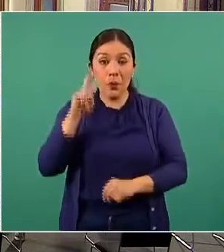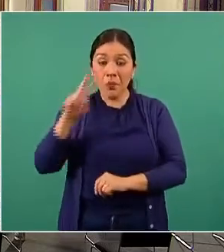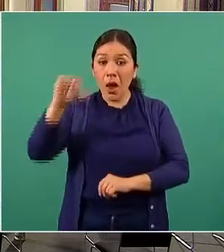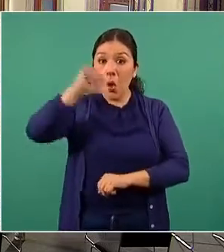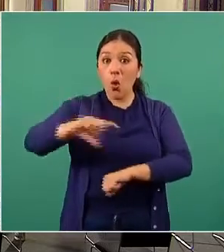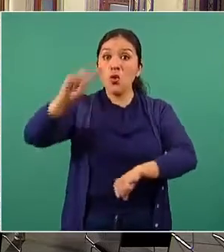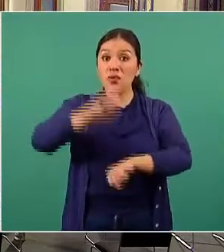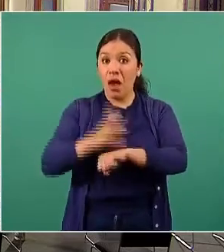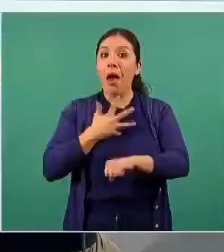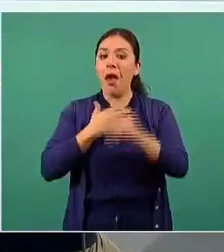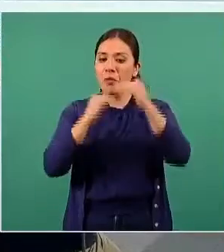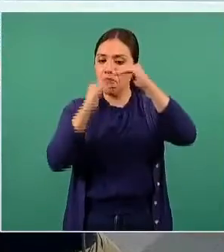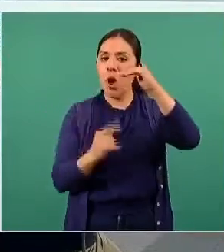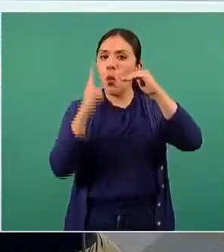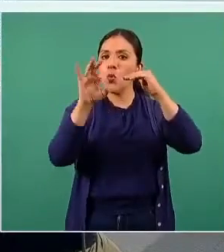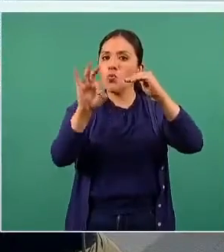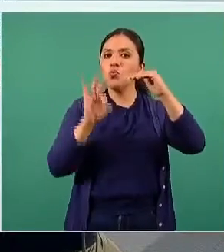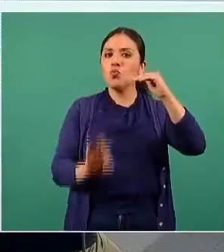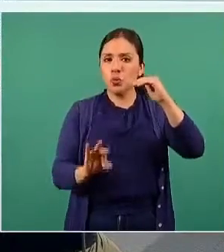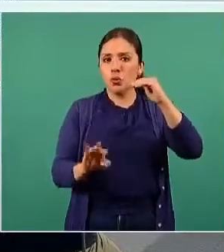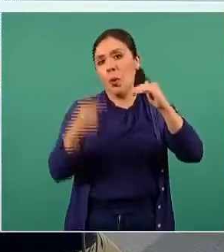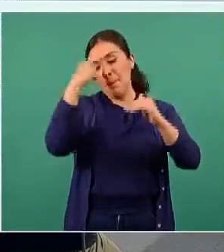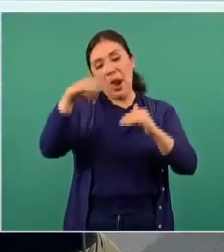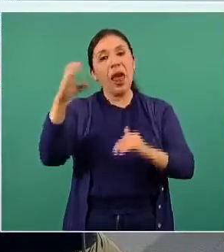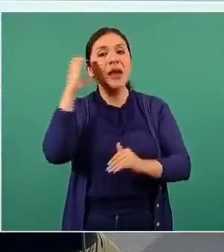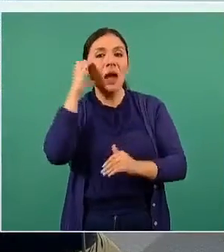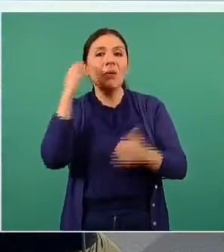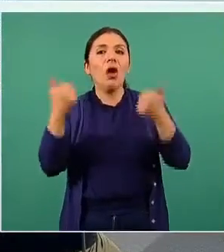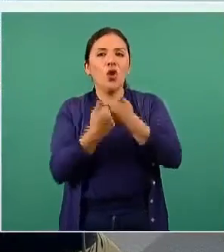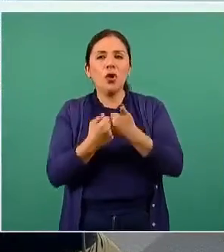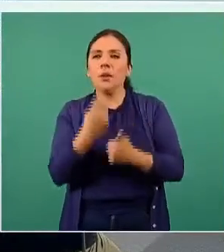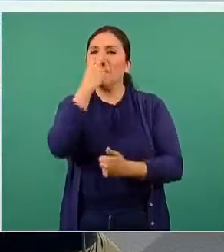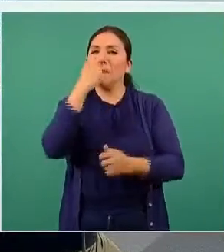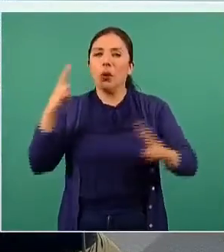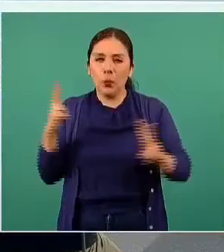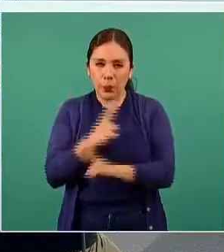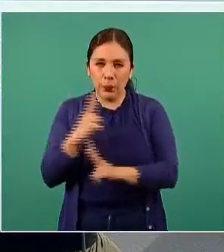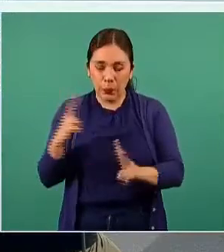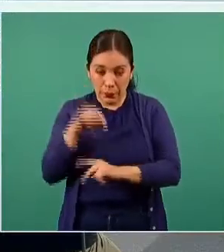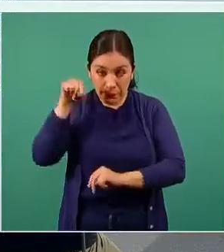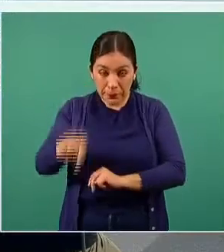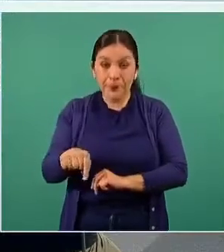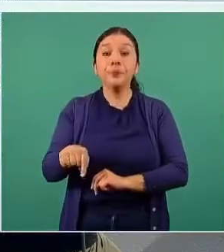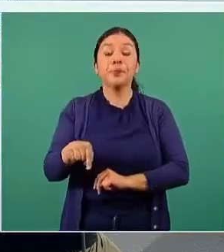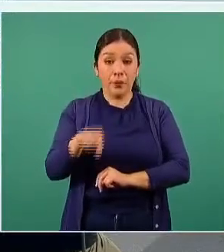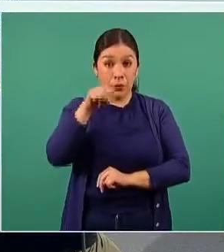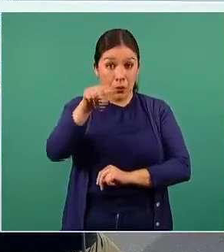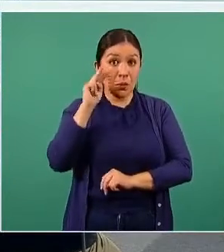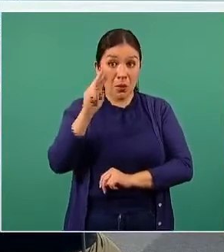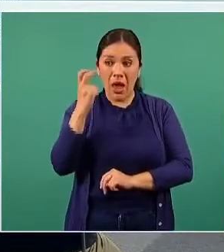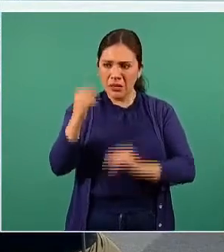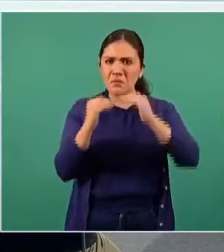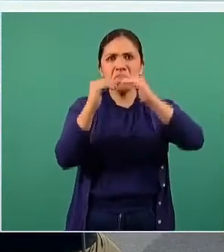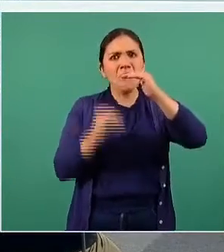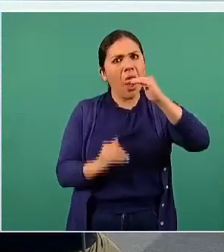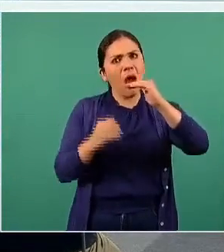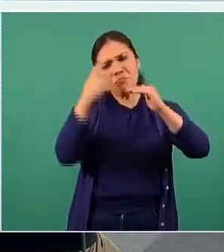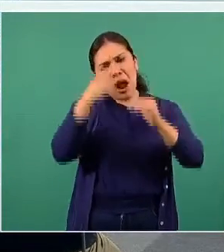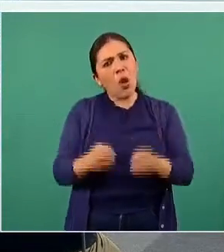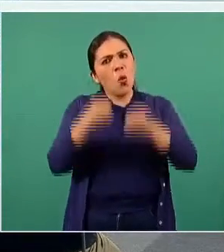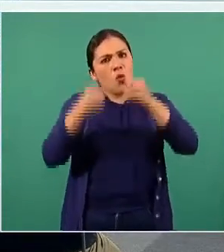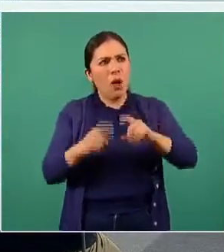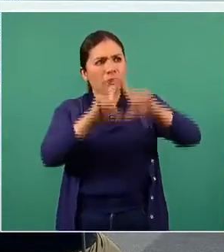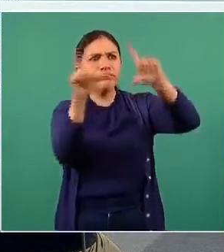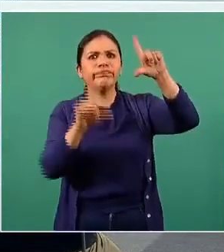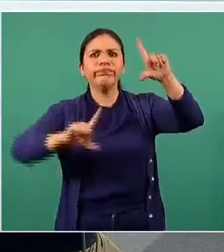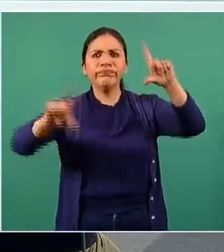una disminución de un punto porcentual en las camas con ventilador. Y cuando hablamos de esta reducción de la ocupación